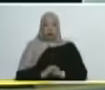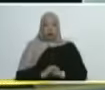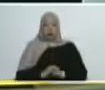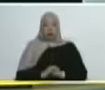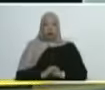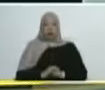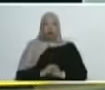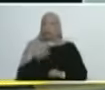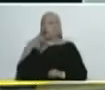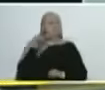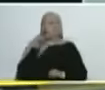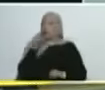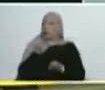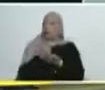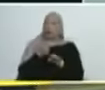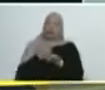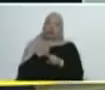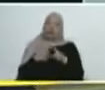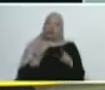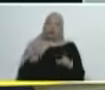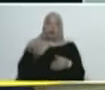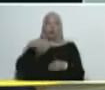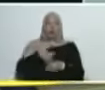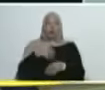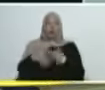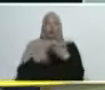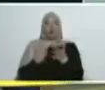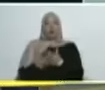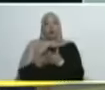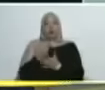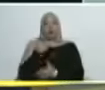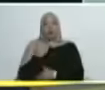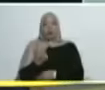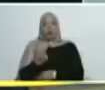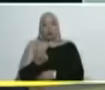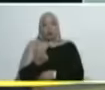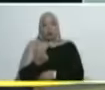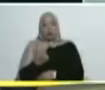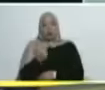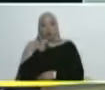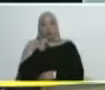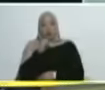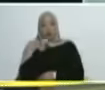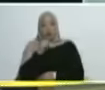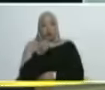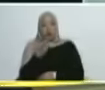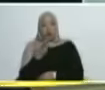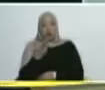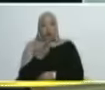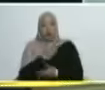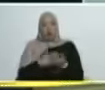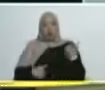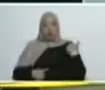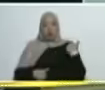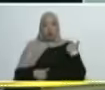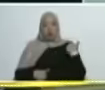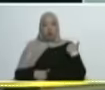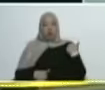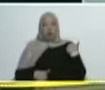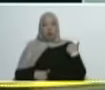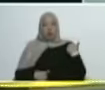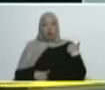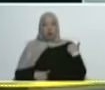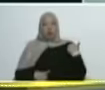Solo los malos tiempos, los tiempos difíciles, dan la oportunidad para que